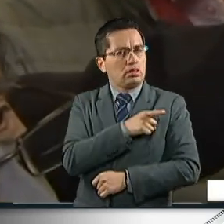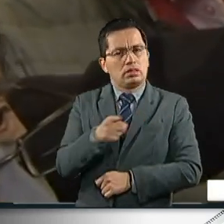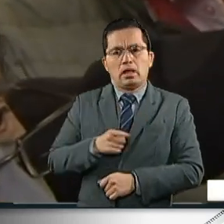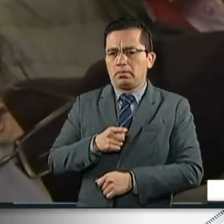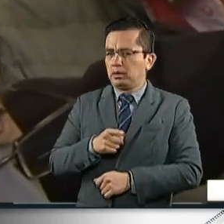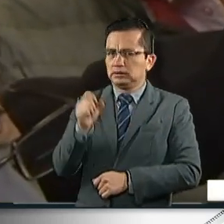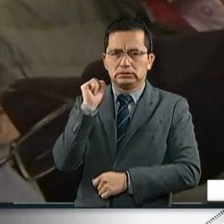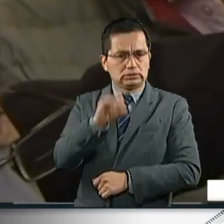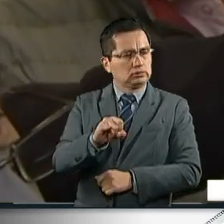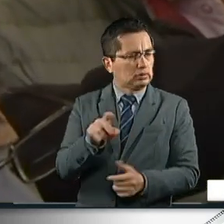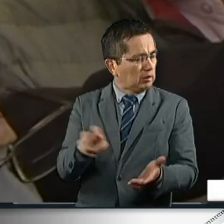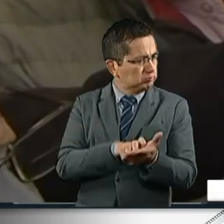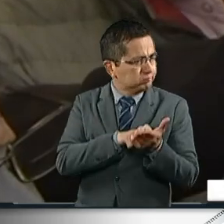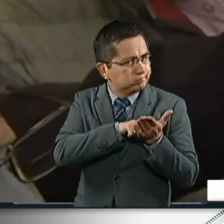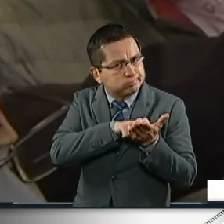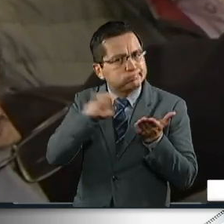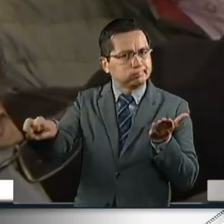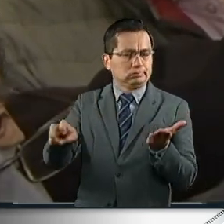a la calle de Pino Suárez